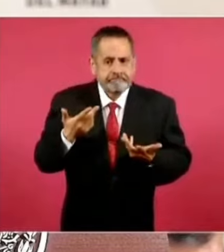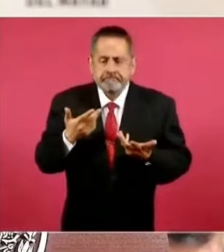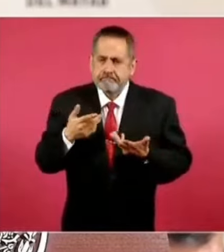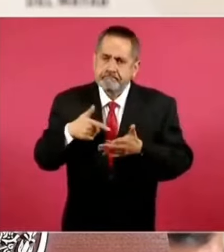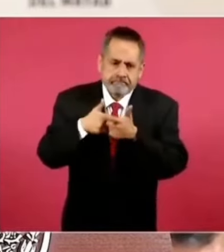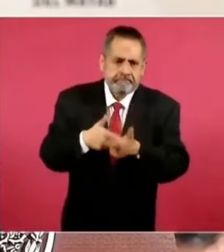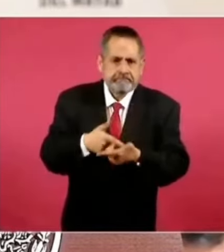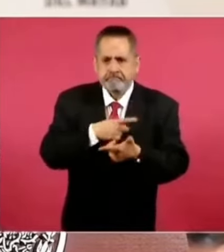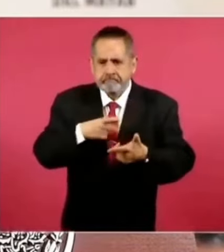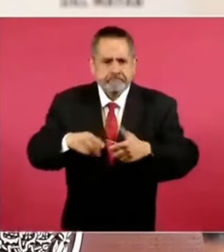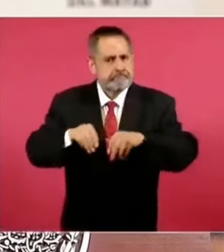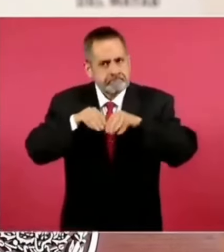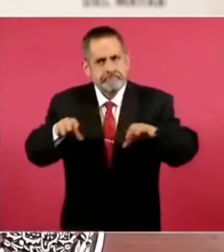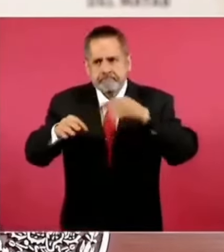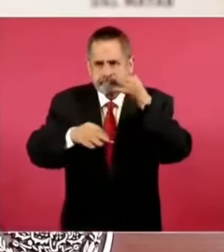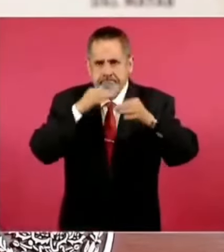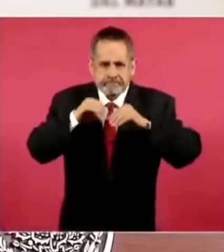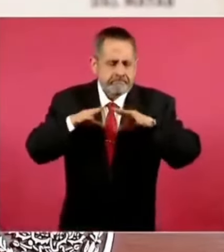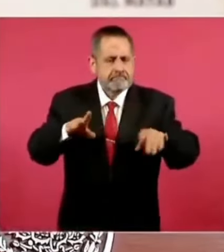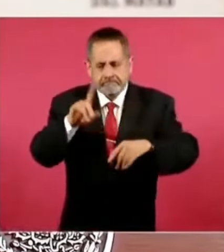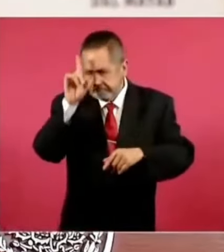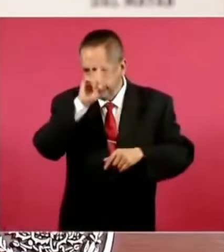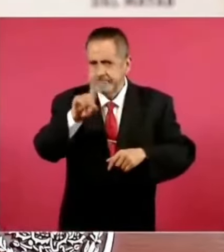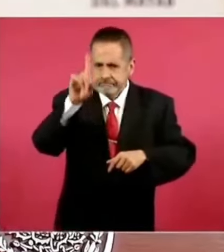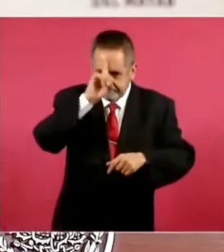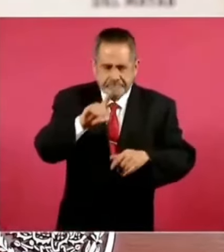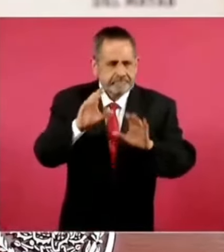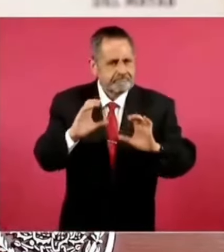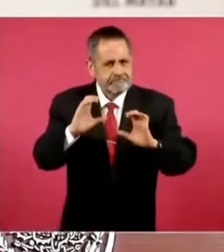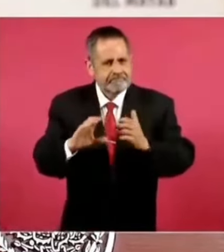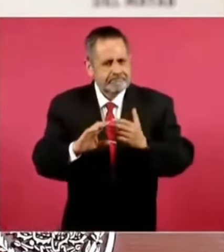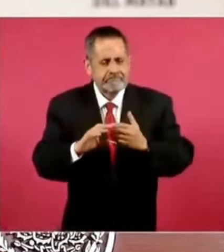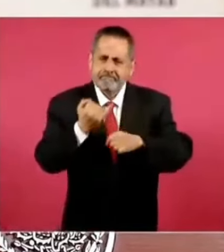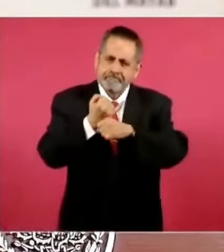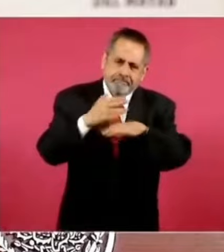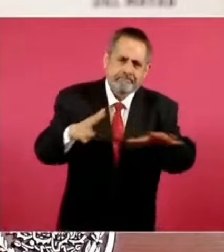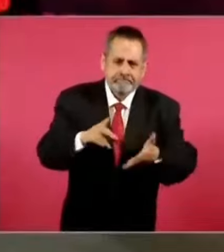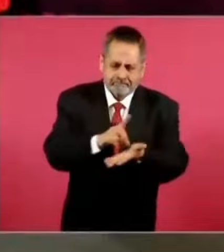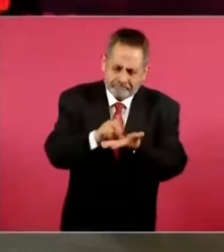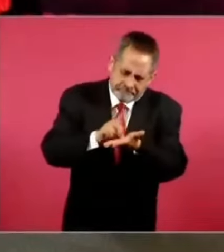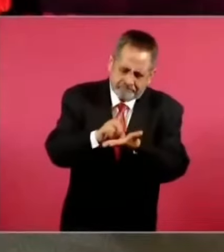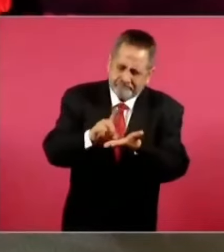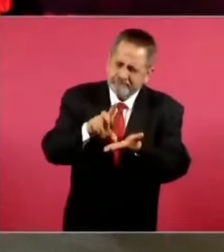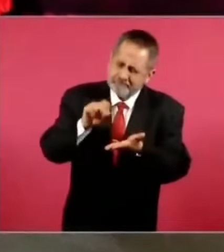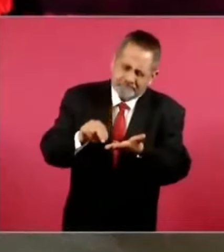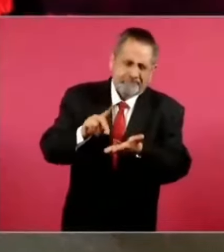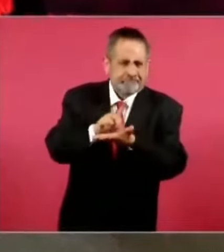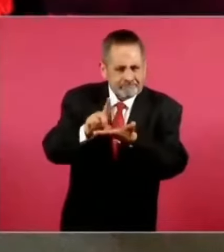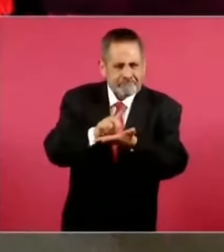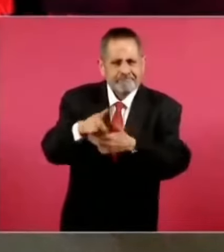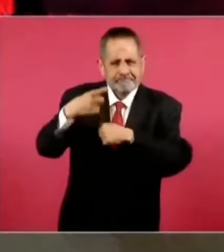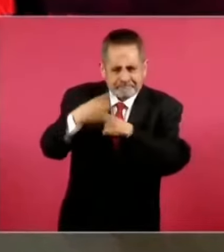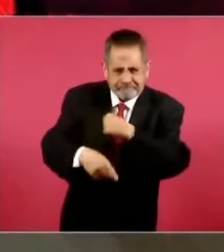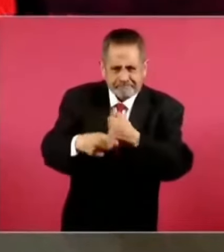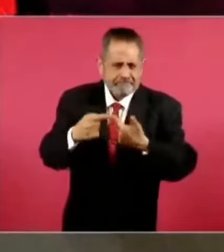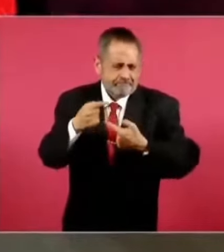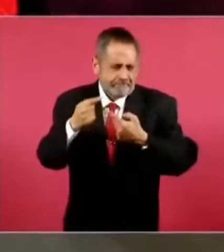no abandonemos la campaña de información sobre el daño de las drogas.